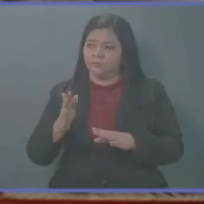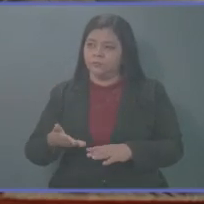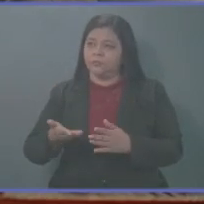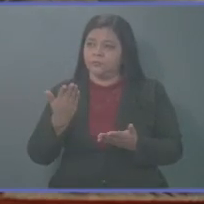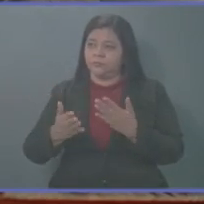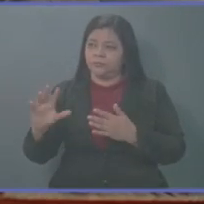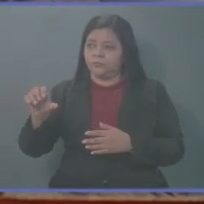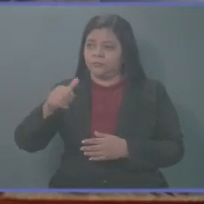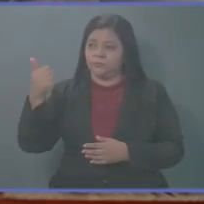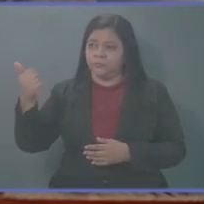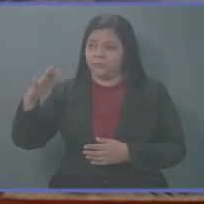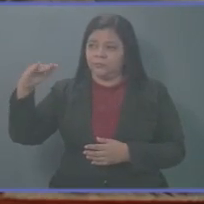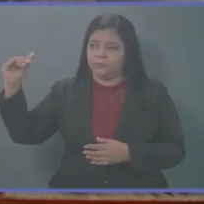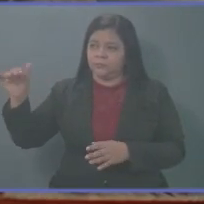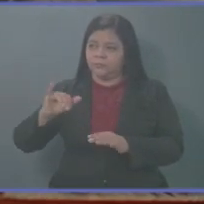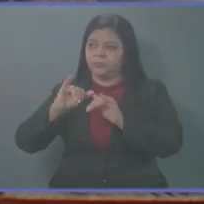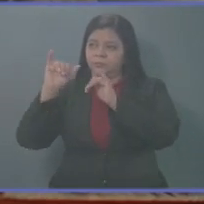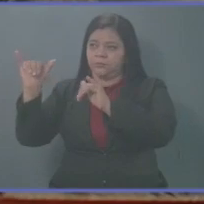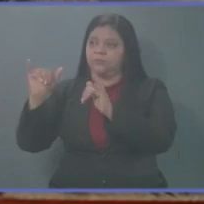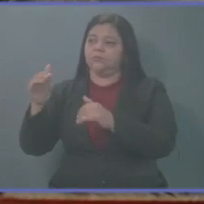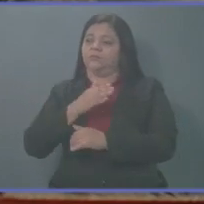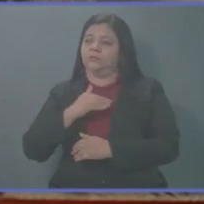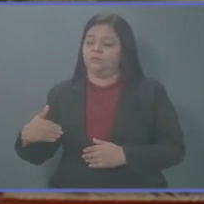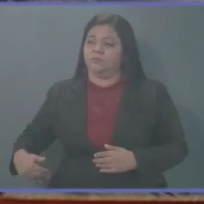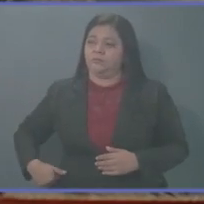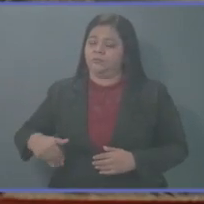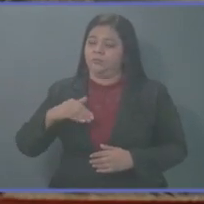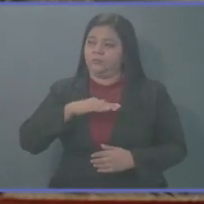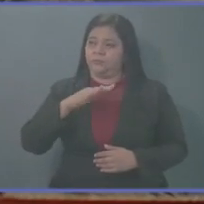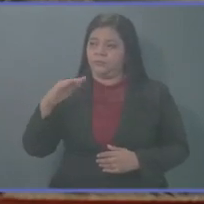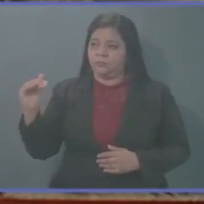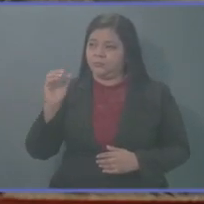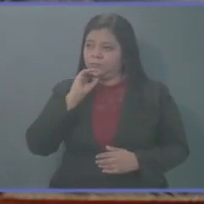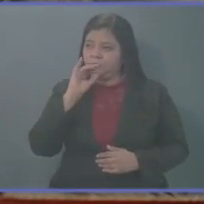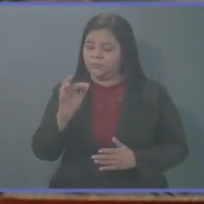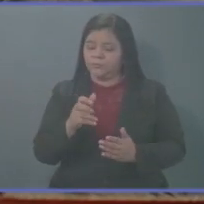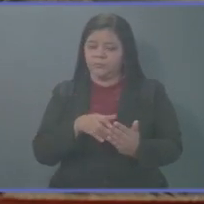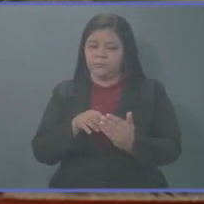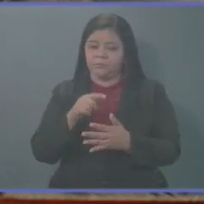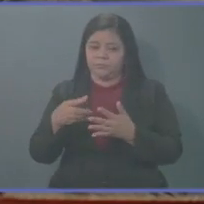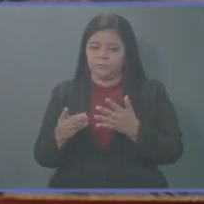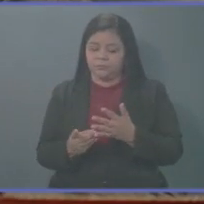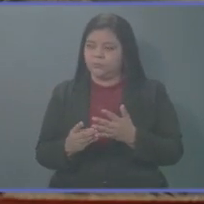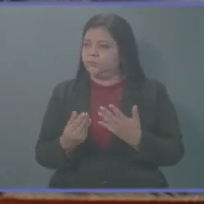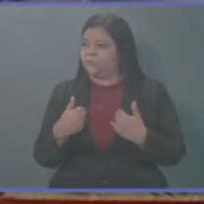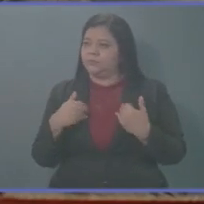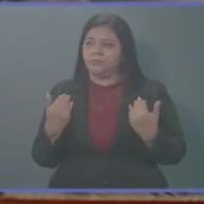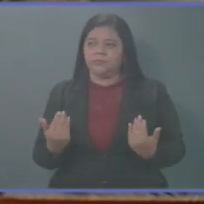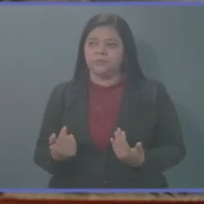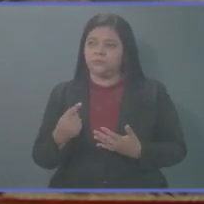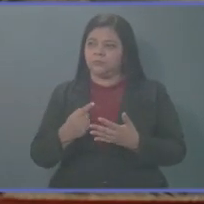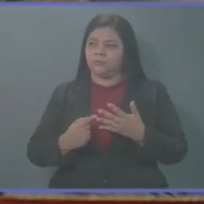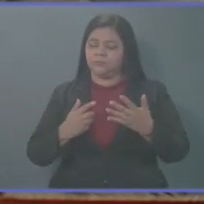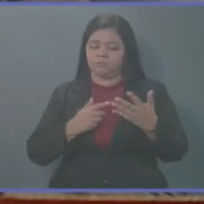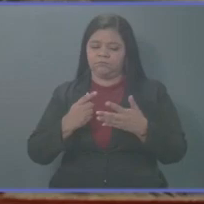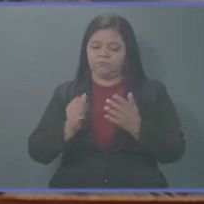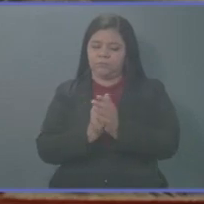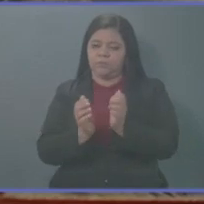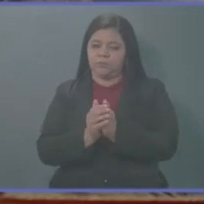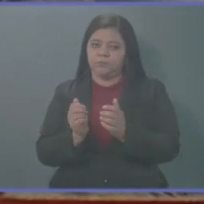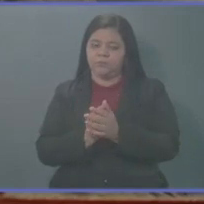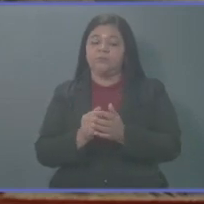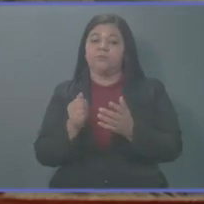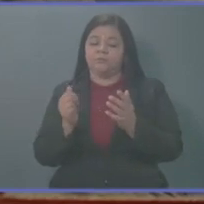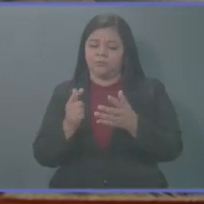del país. El presidente de la República sostiene que el decreto referido adolece de vicios de inconstitucionalidad